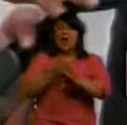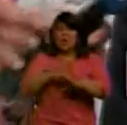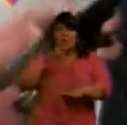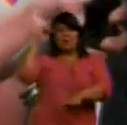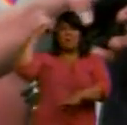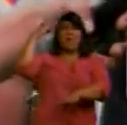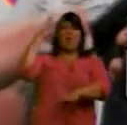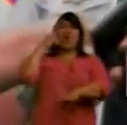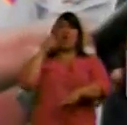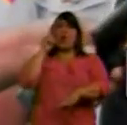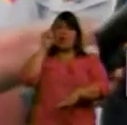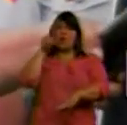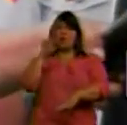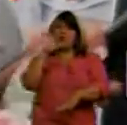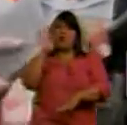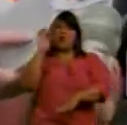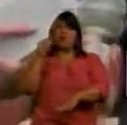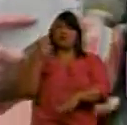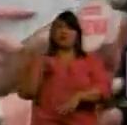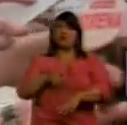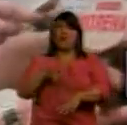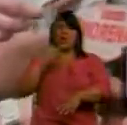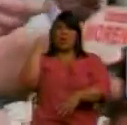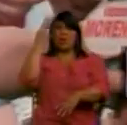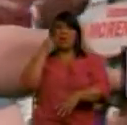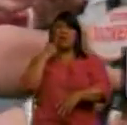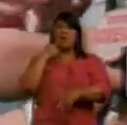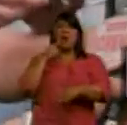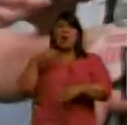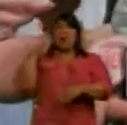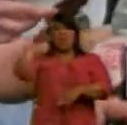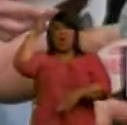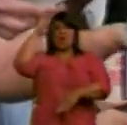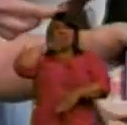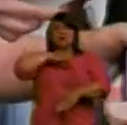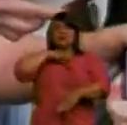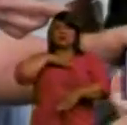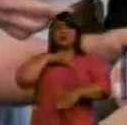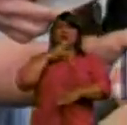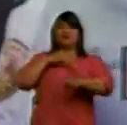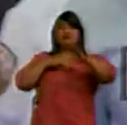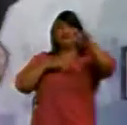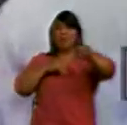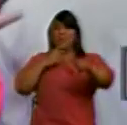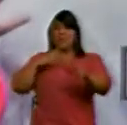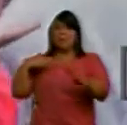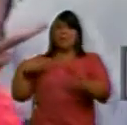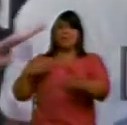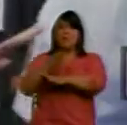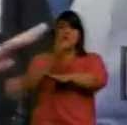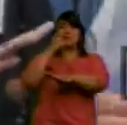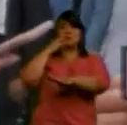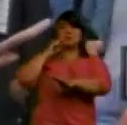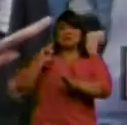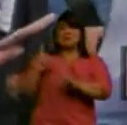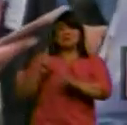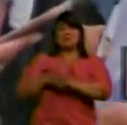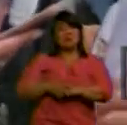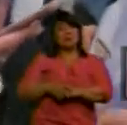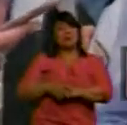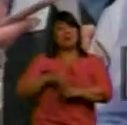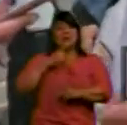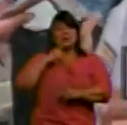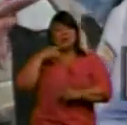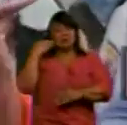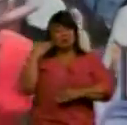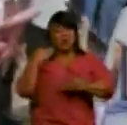etílico, 1.8 grados de alcohol, y lo embistió a un vigilante que lo paró por el tema. A los operadores de justicia para que hagan